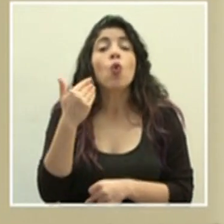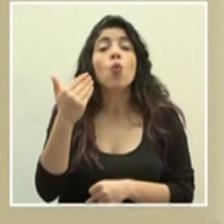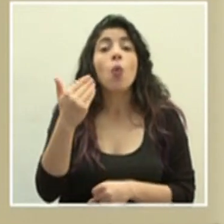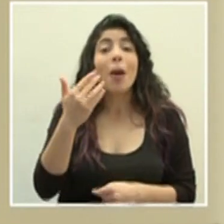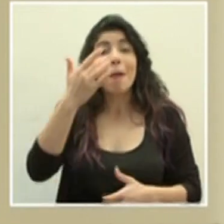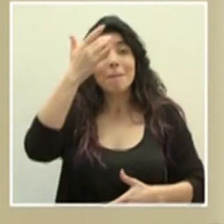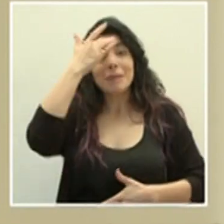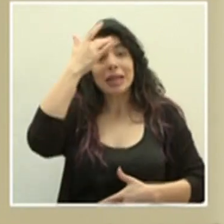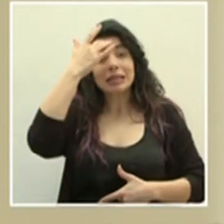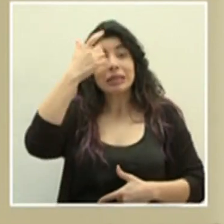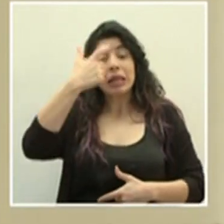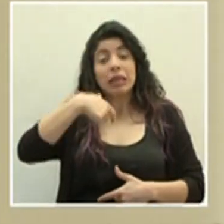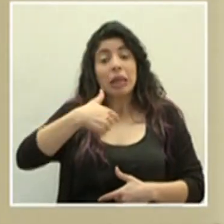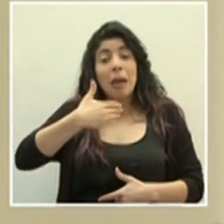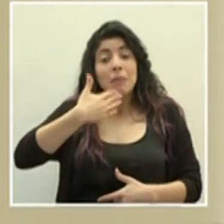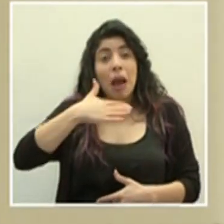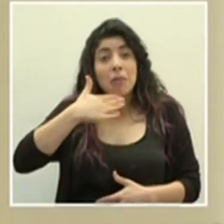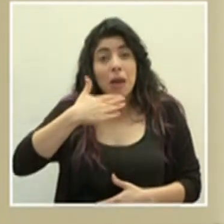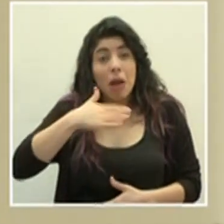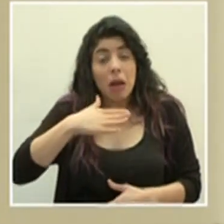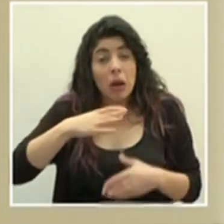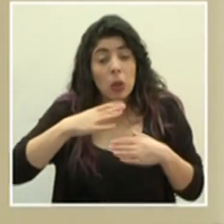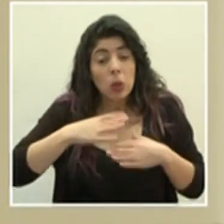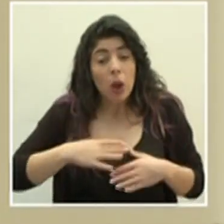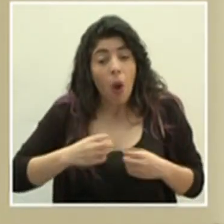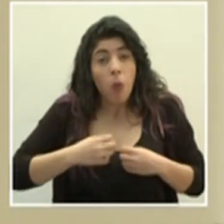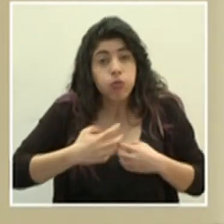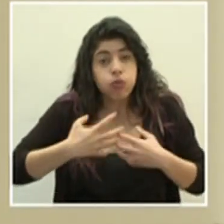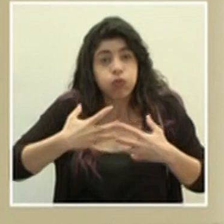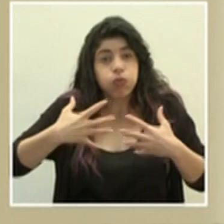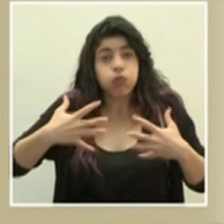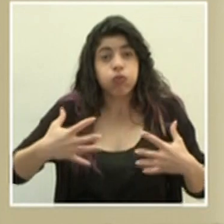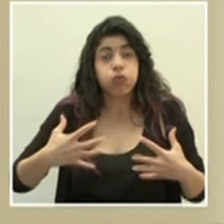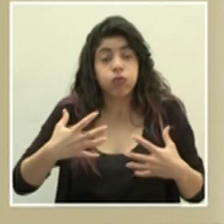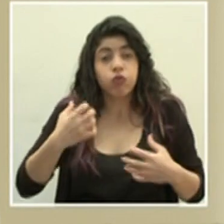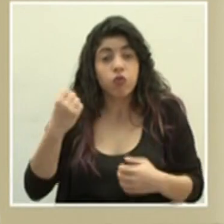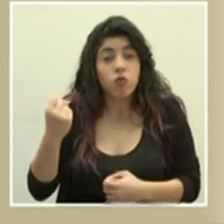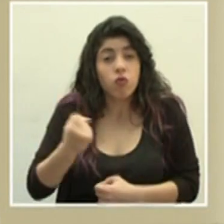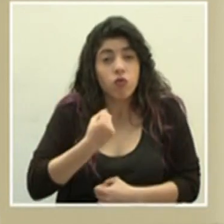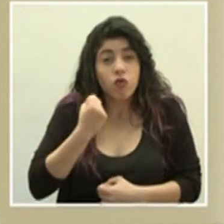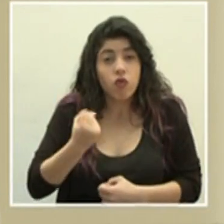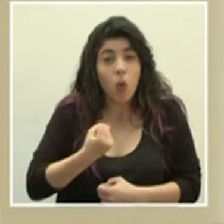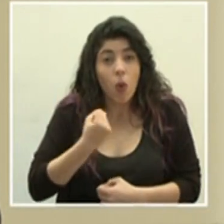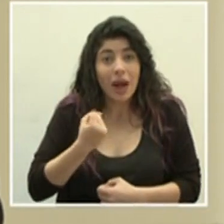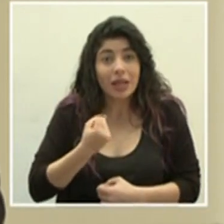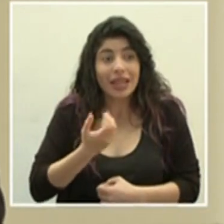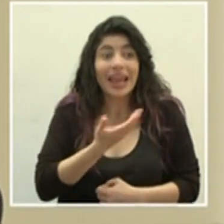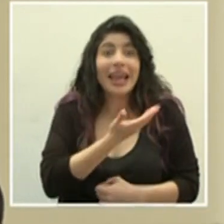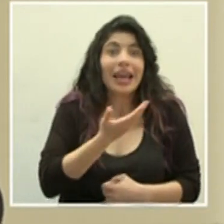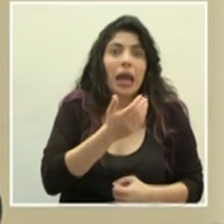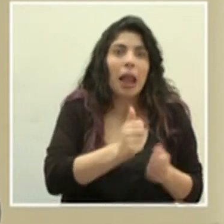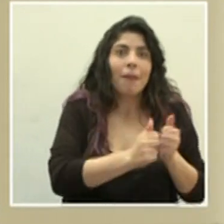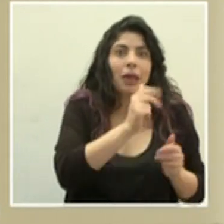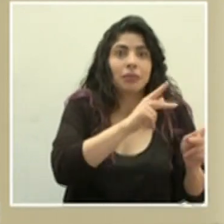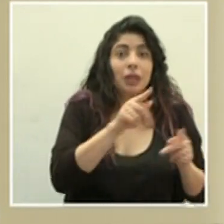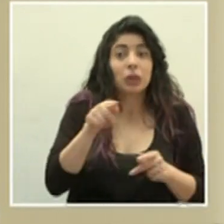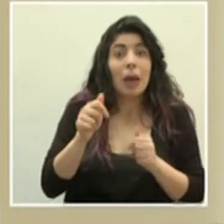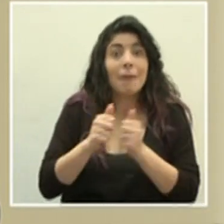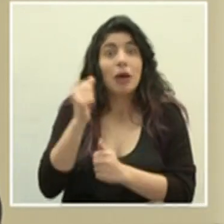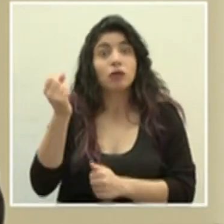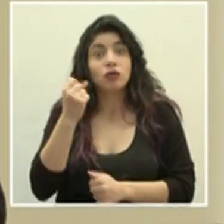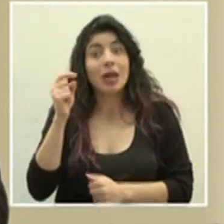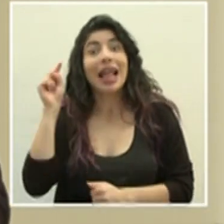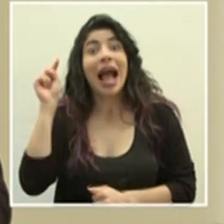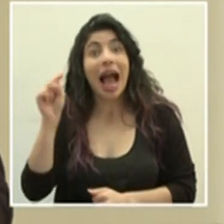que puede complicarse, que tienen ya una respuesta inflamatoria mucho más fuerte de lo que ocurre en la mayoría de la gente, es